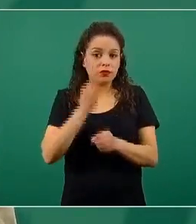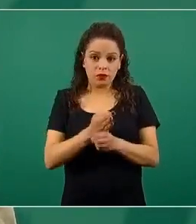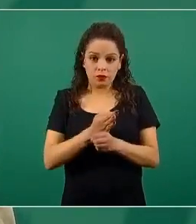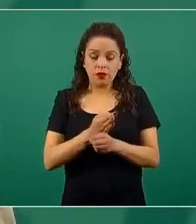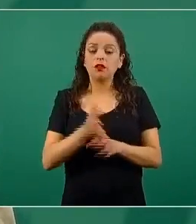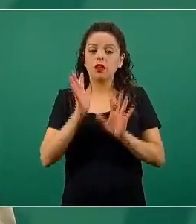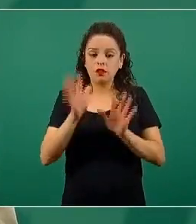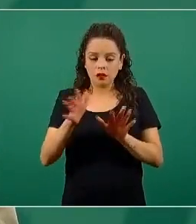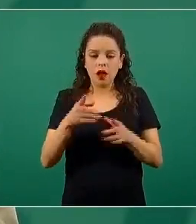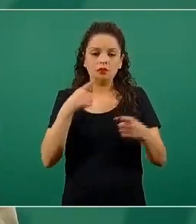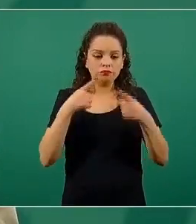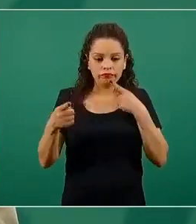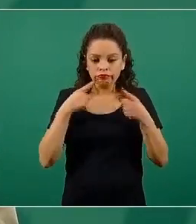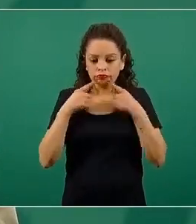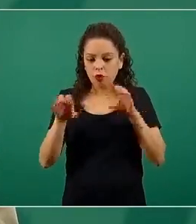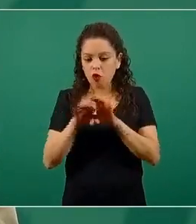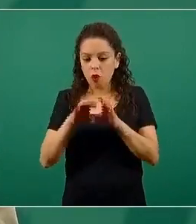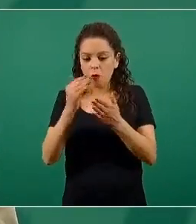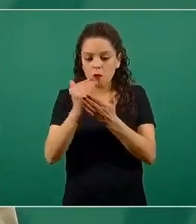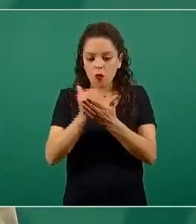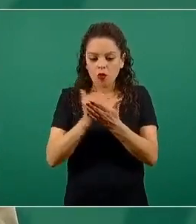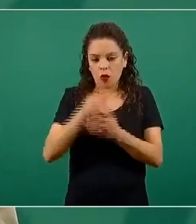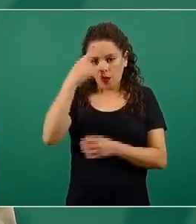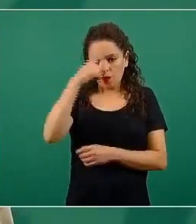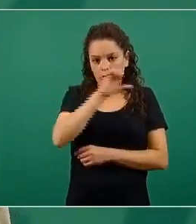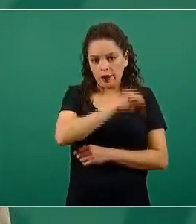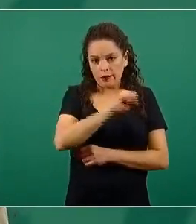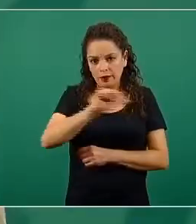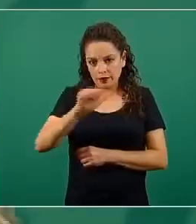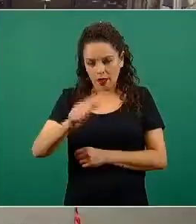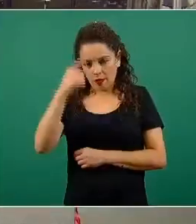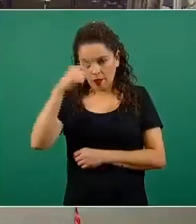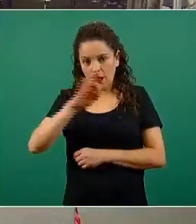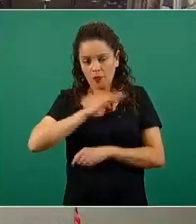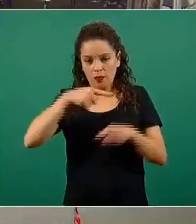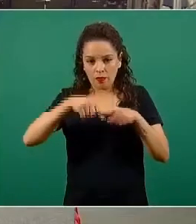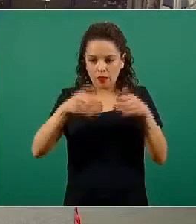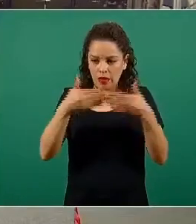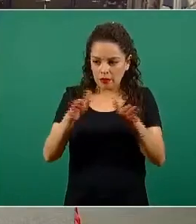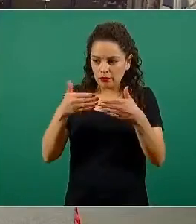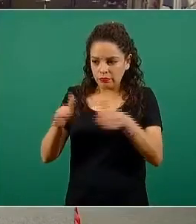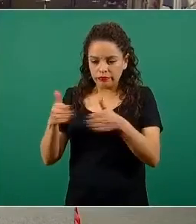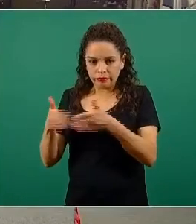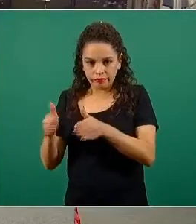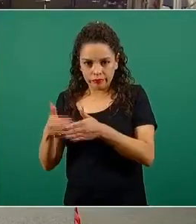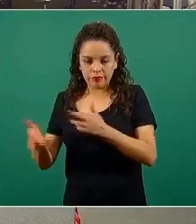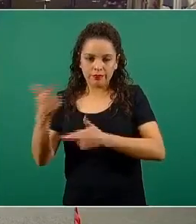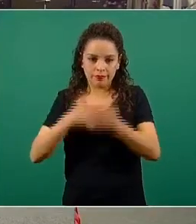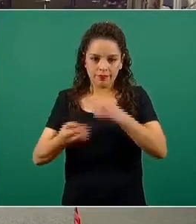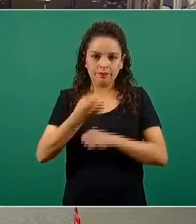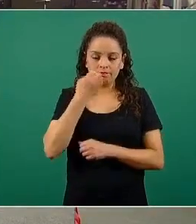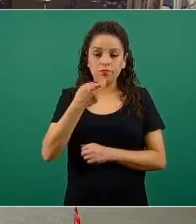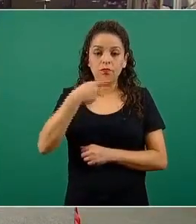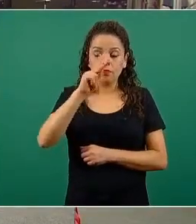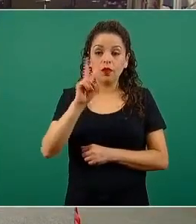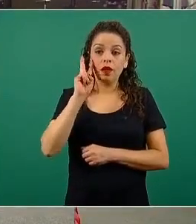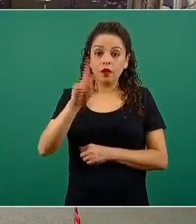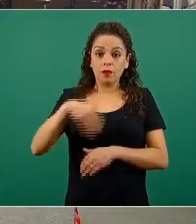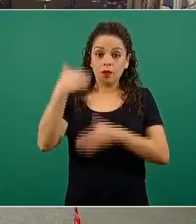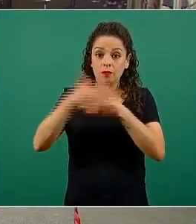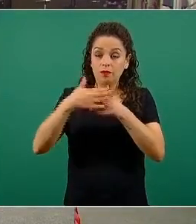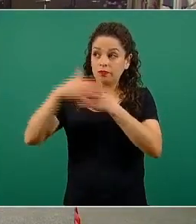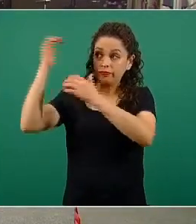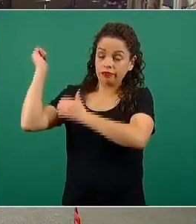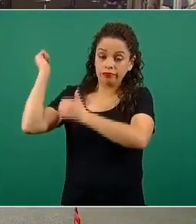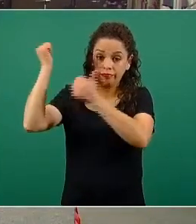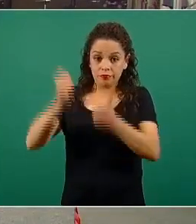de Educación en los protocolos de apertura, pero poco lo que estamos viendo es que el lapso del próximo embarque, para ahora sí